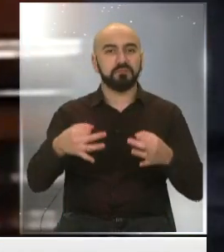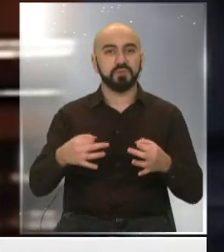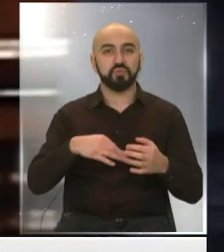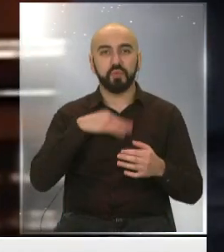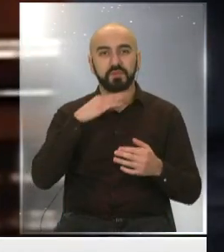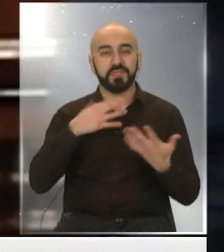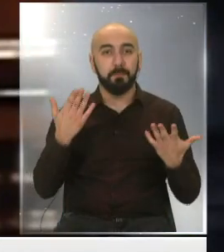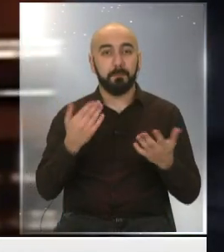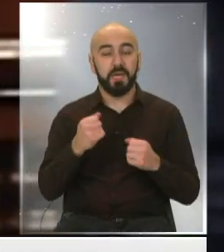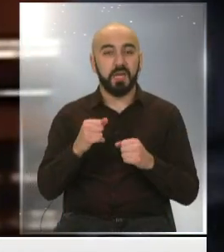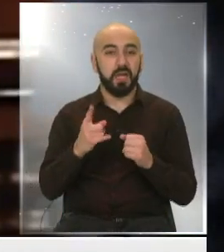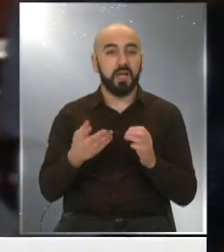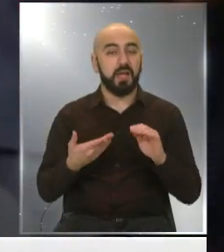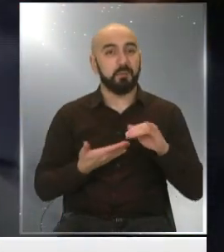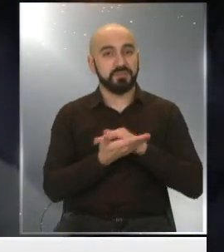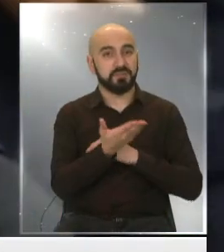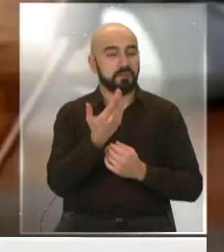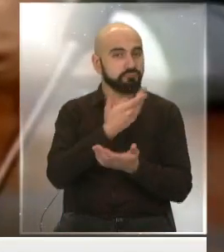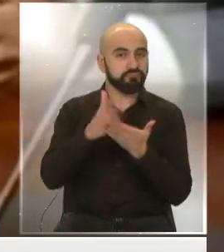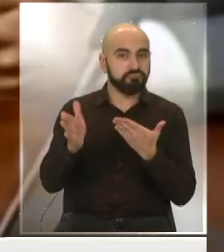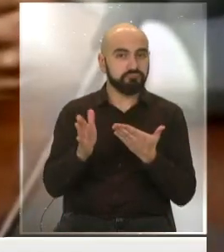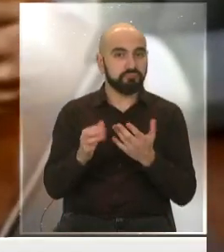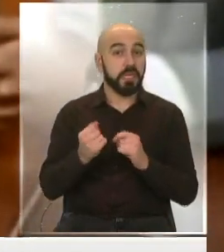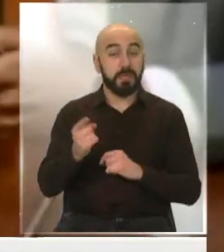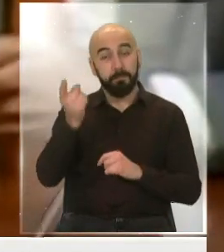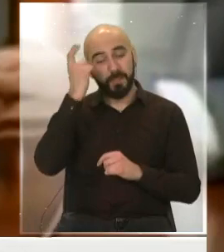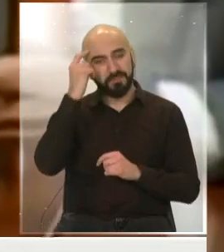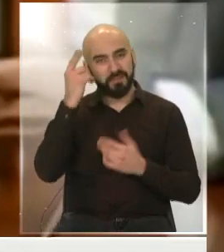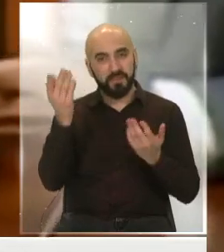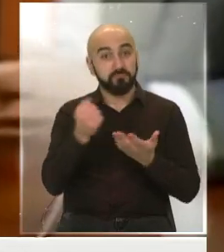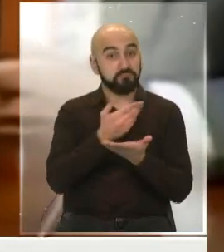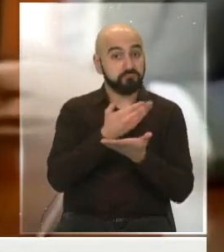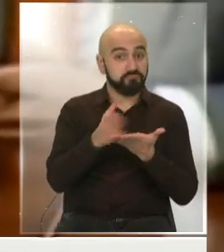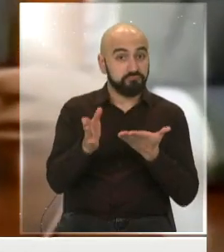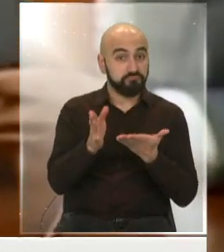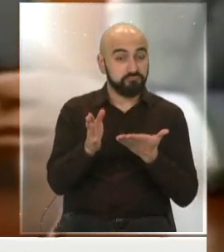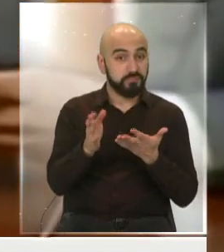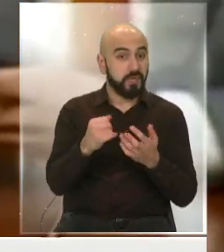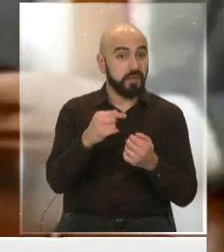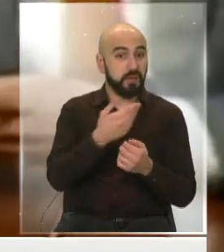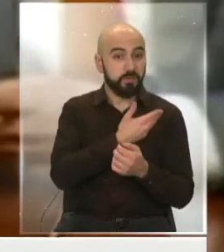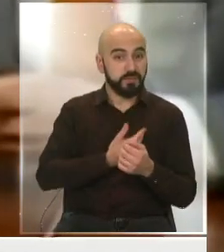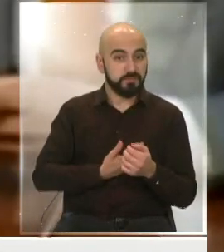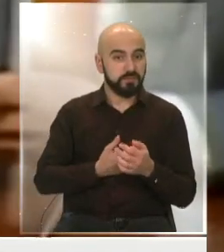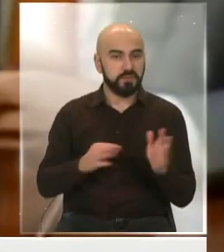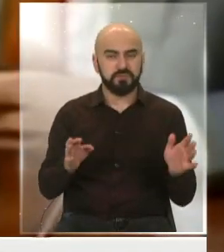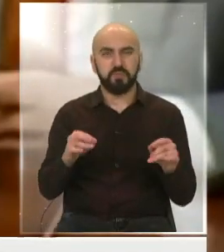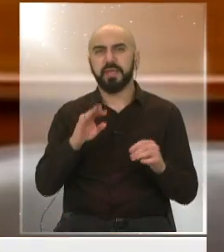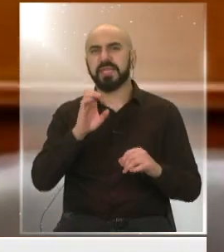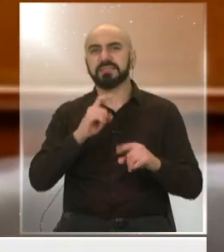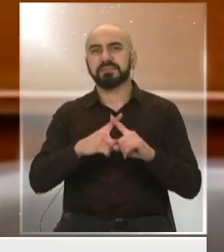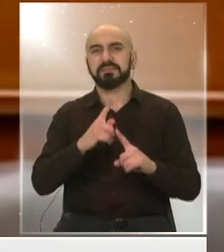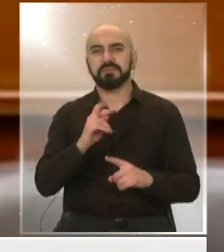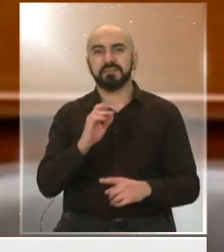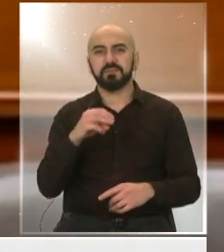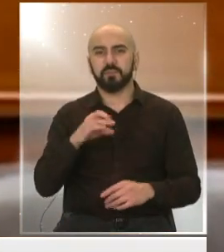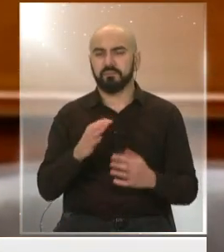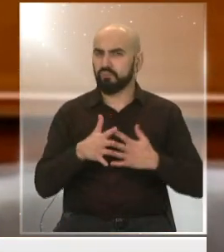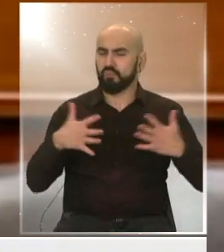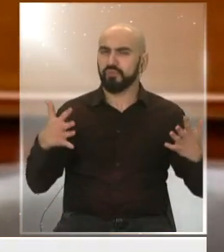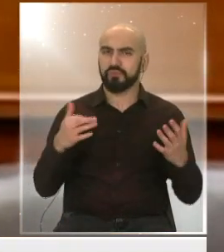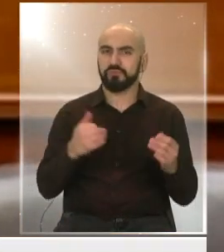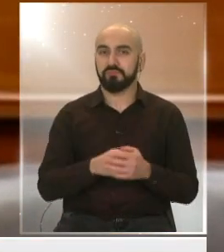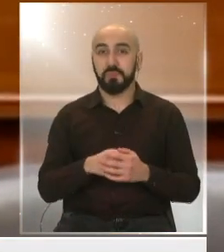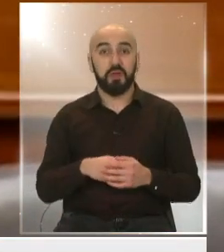destitución. Ella cree que la destitución del mandatario es una medida extrema que tiene que adoptarse cuando ya se